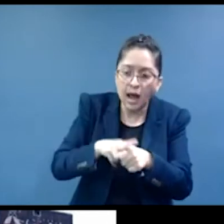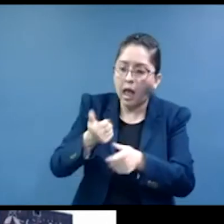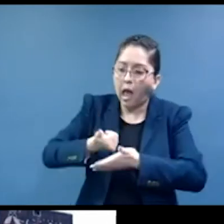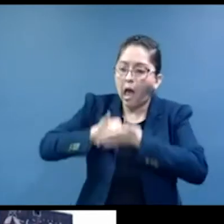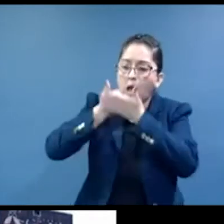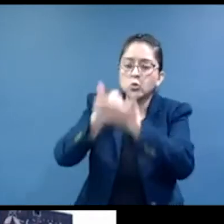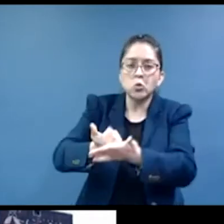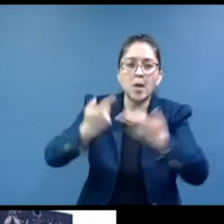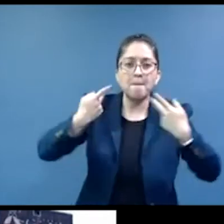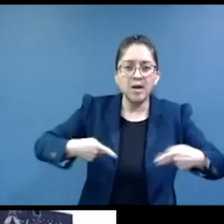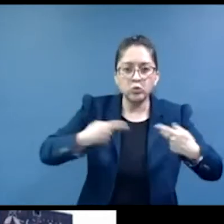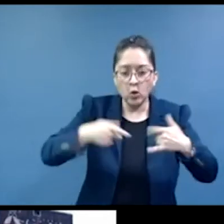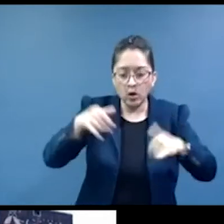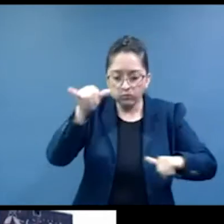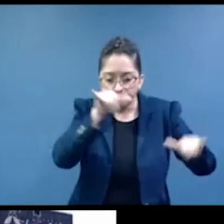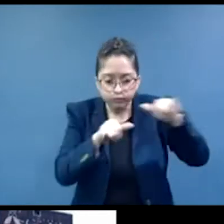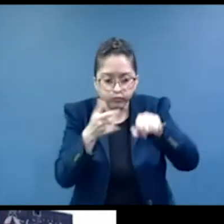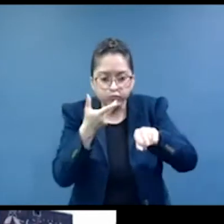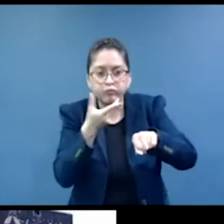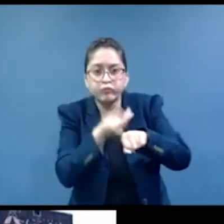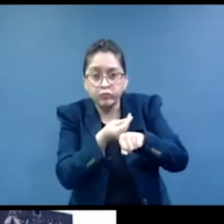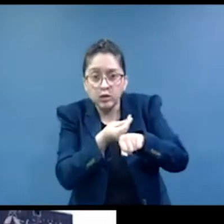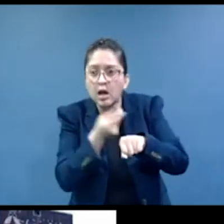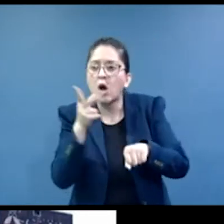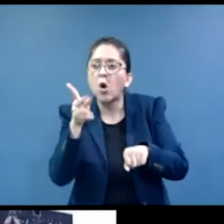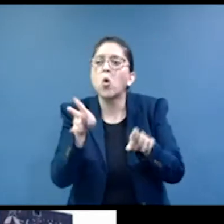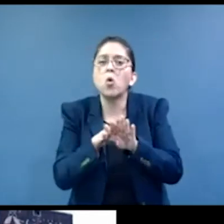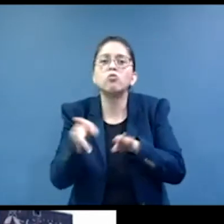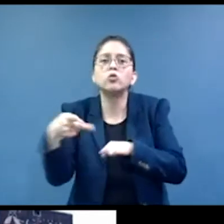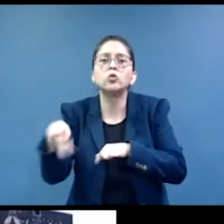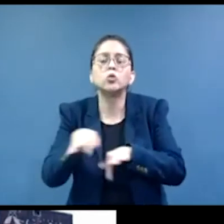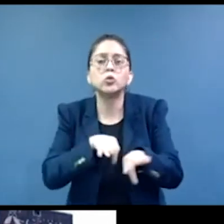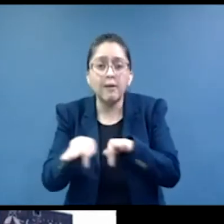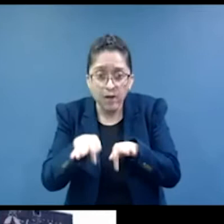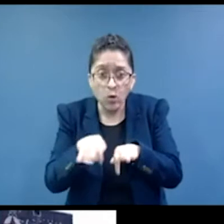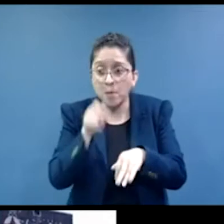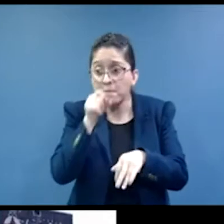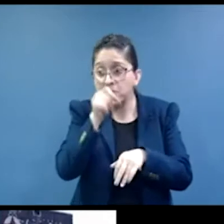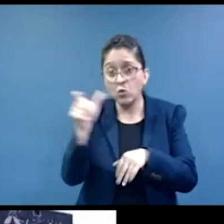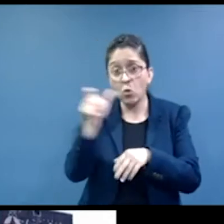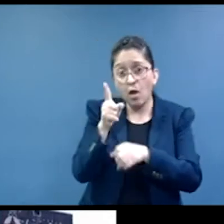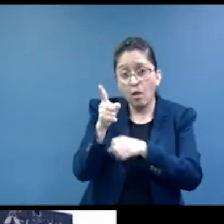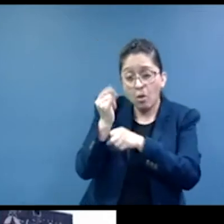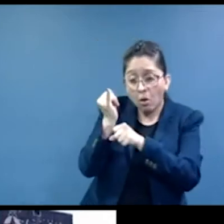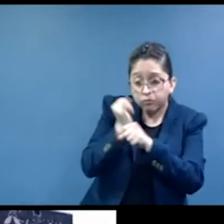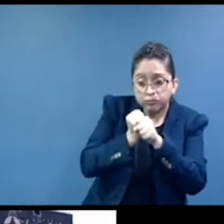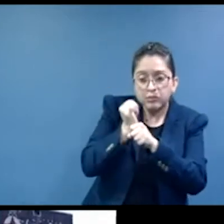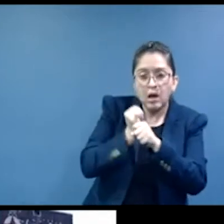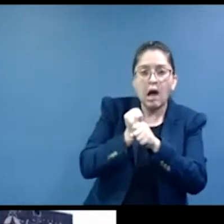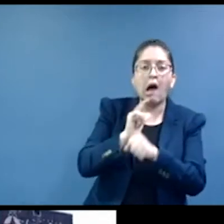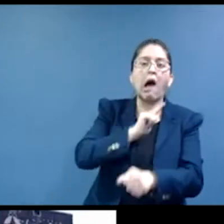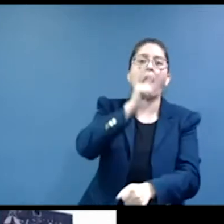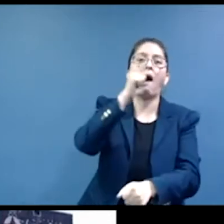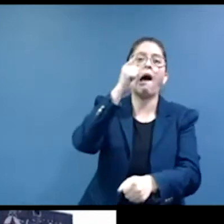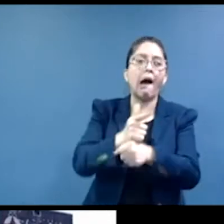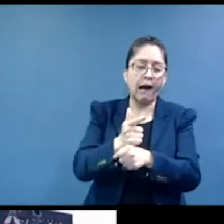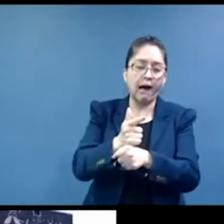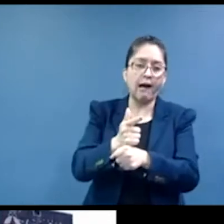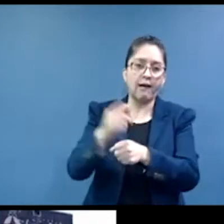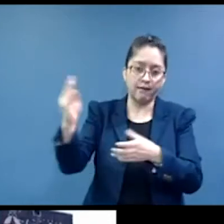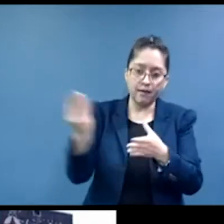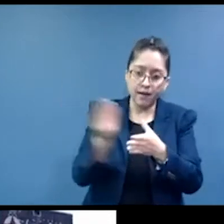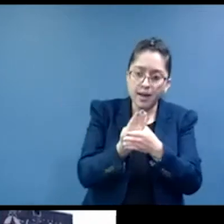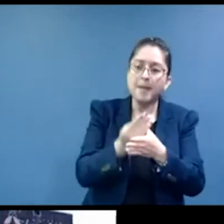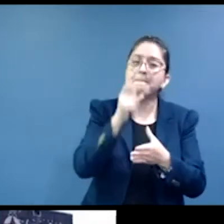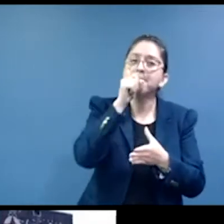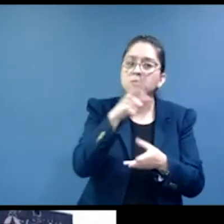el ámbito público. Y en este informe se dan cuenta también de algunos de los hallazgos recabados, así como las experiencias